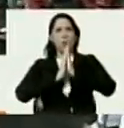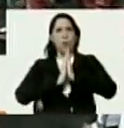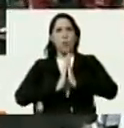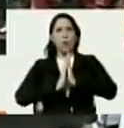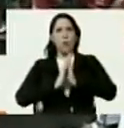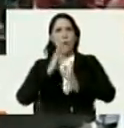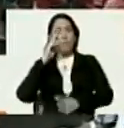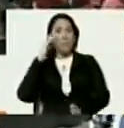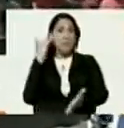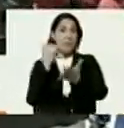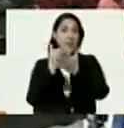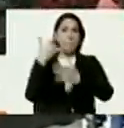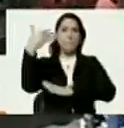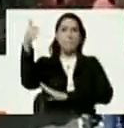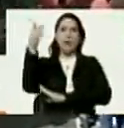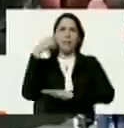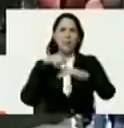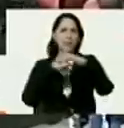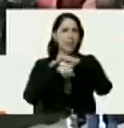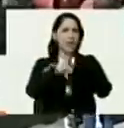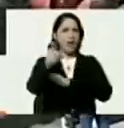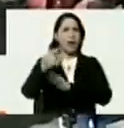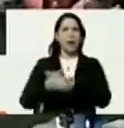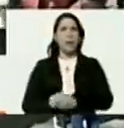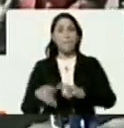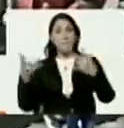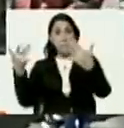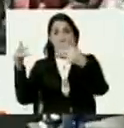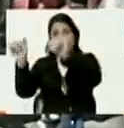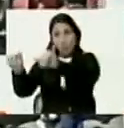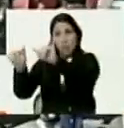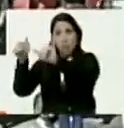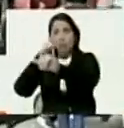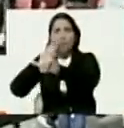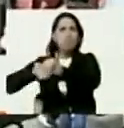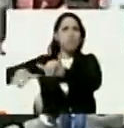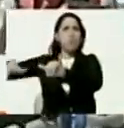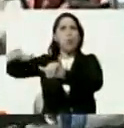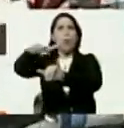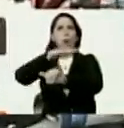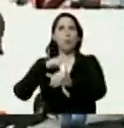bandera maravillosa que va entrando de las manos del pueblo.